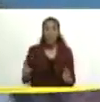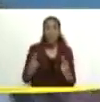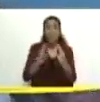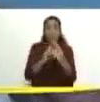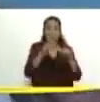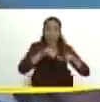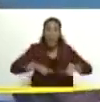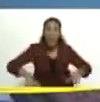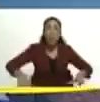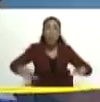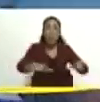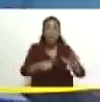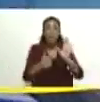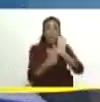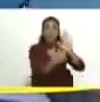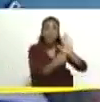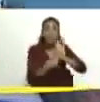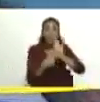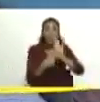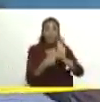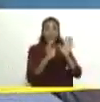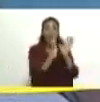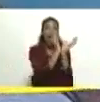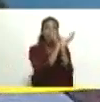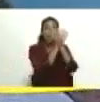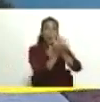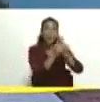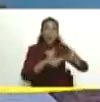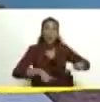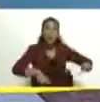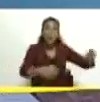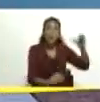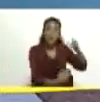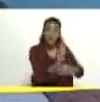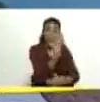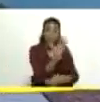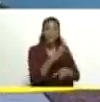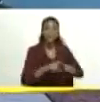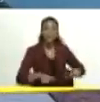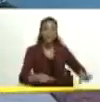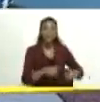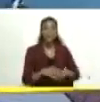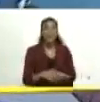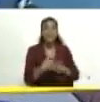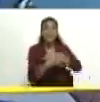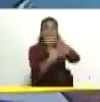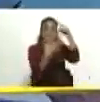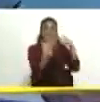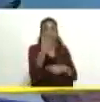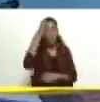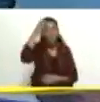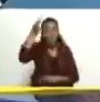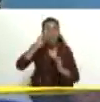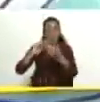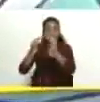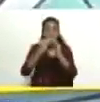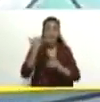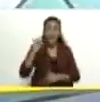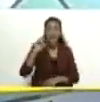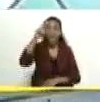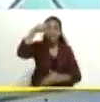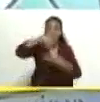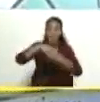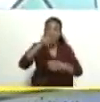acá presentarle una pequeña cartografía insurgente de nuestros 5 consejos comunales, los cuales